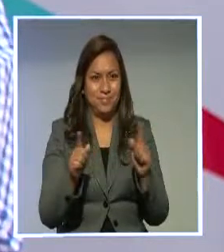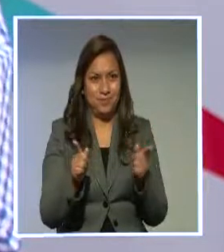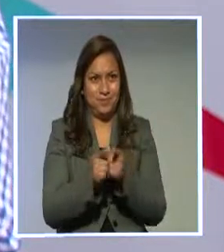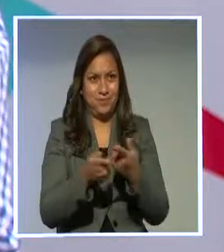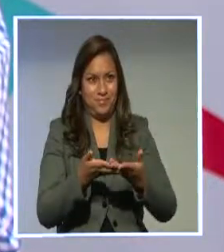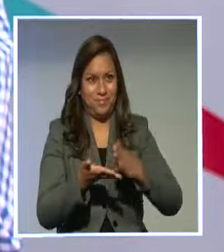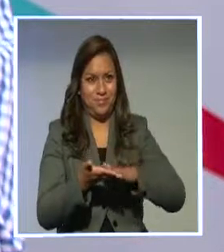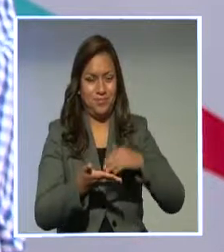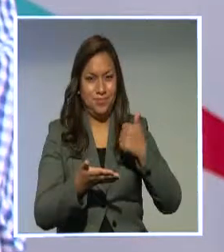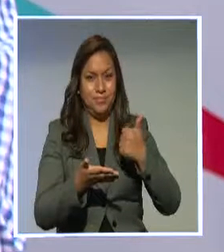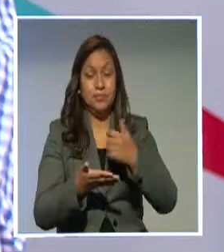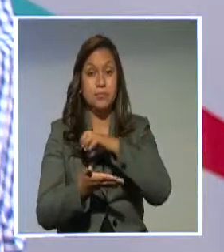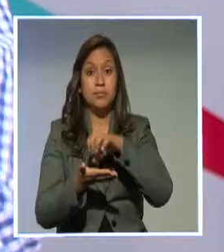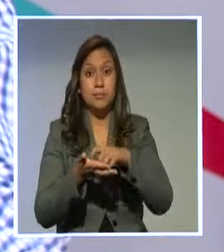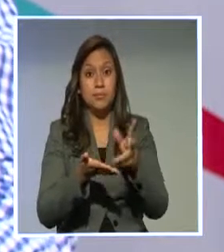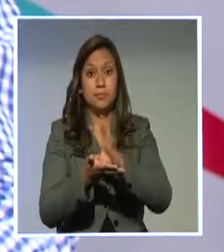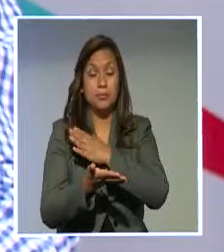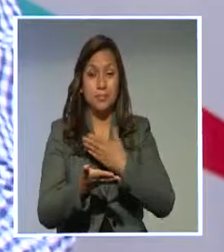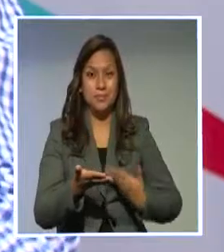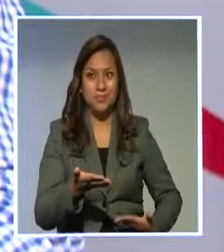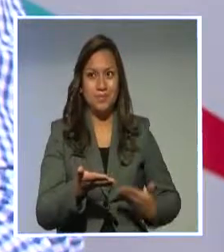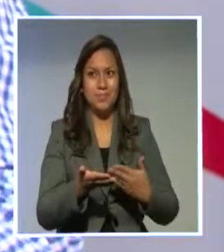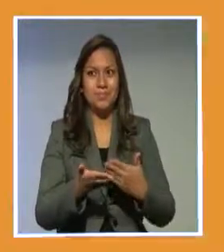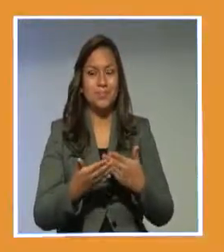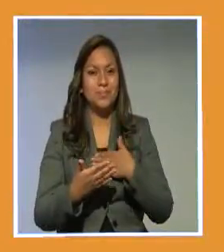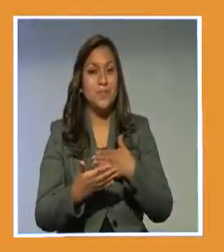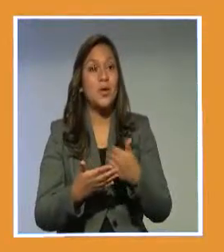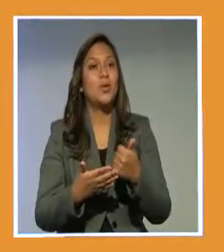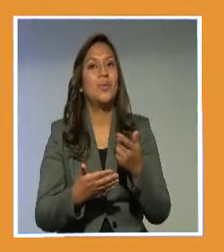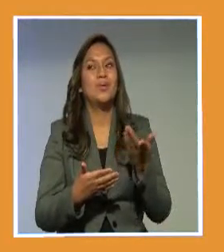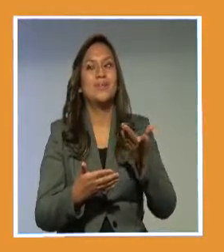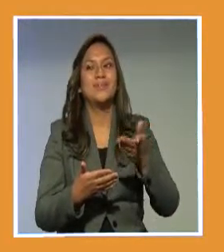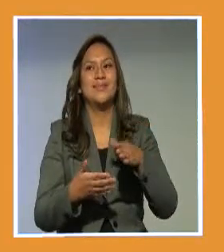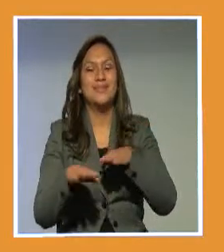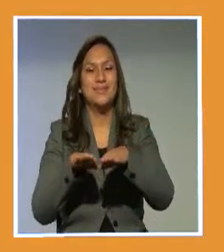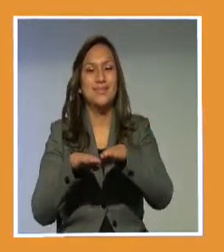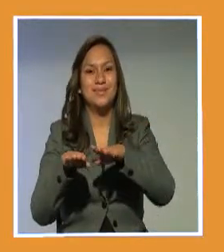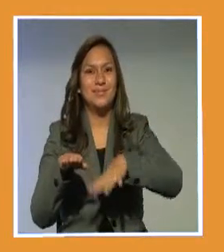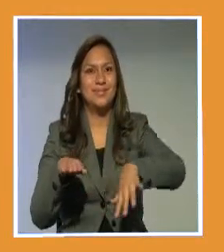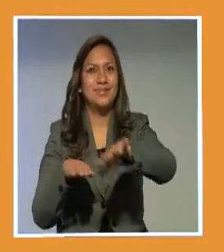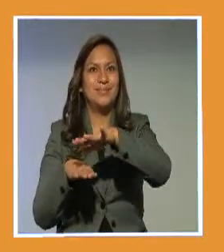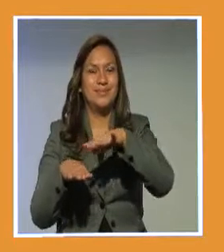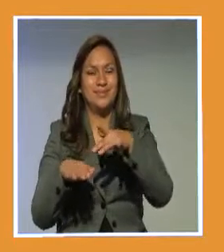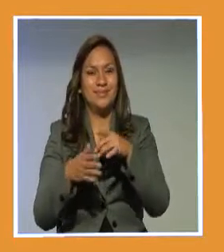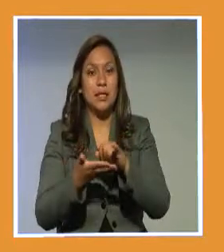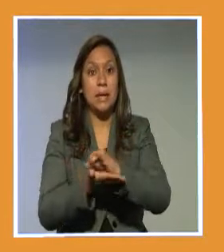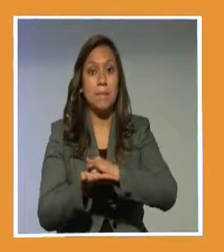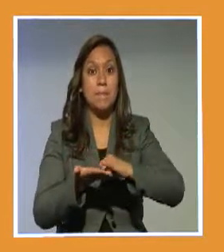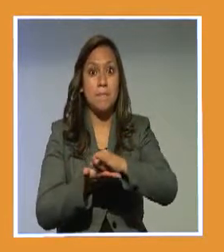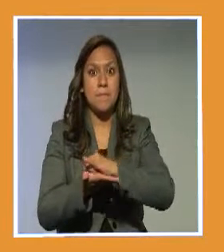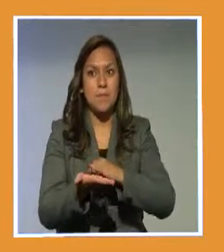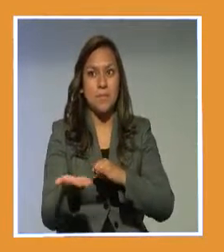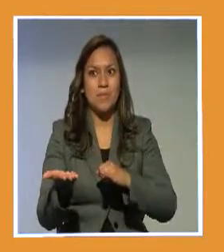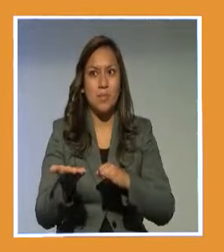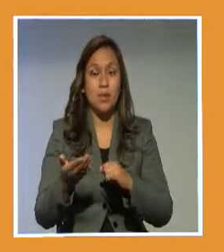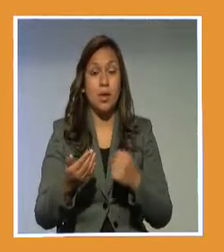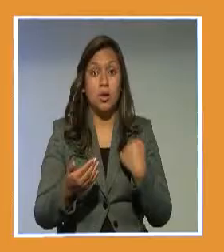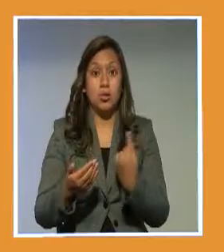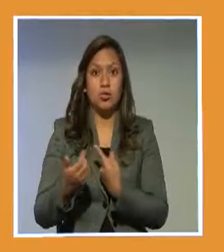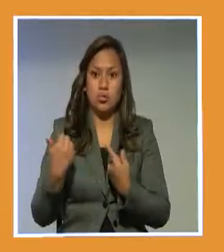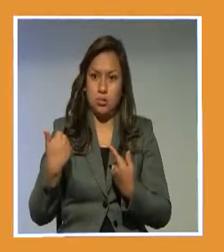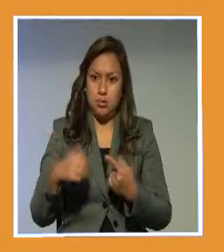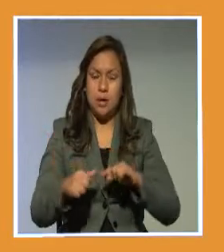Cecitar Guanolema. Presidenta Gabriela, ¿cómo estuvo el feriado allá en Imbabura? Vamos a poner algún ejemplo. Hemos salido ya del primer feriado